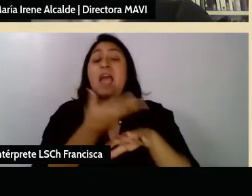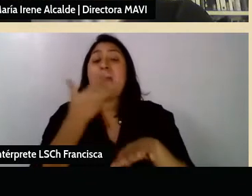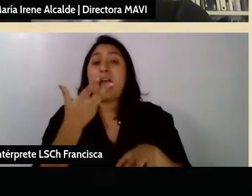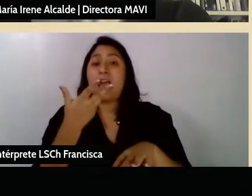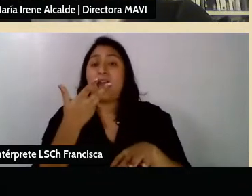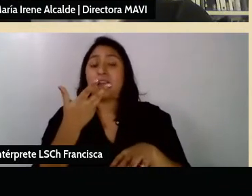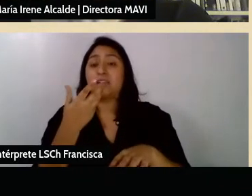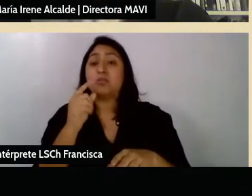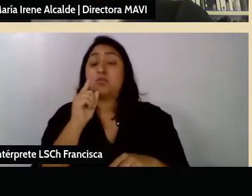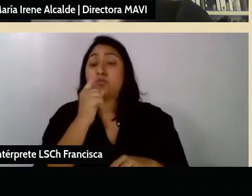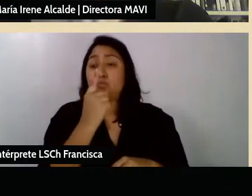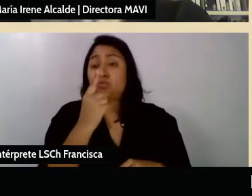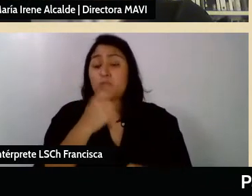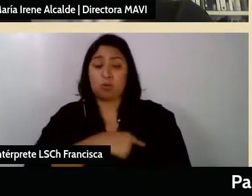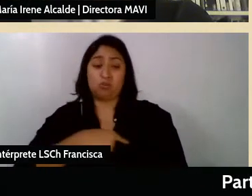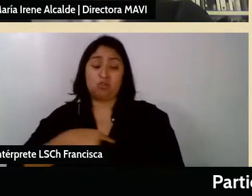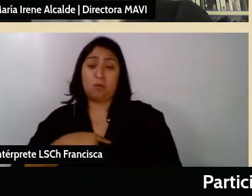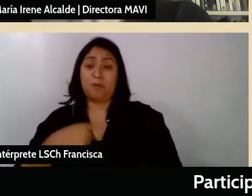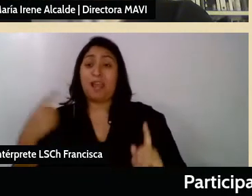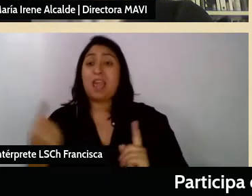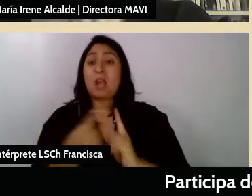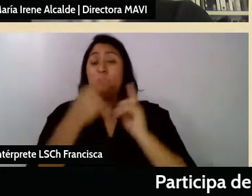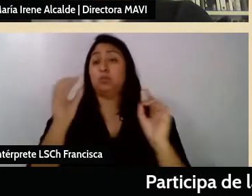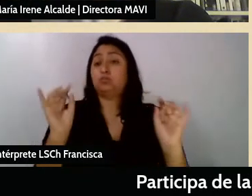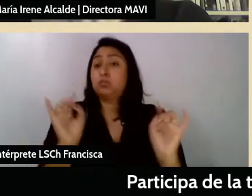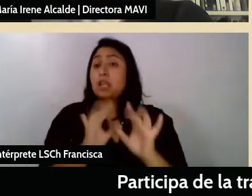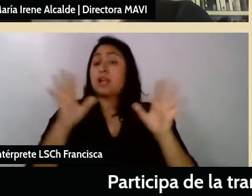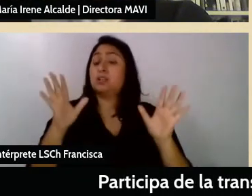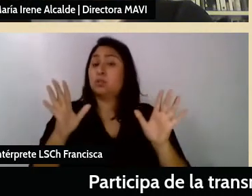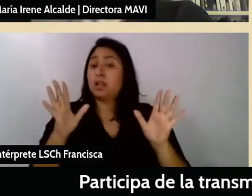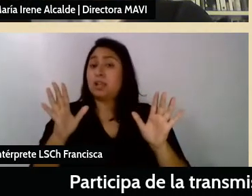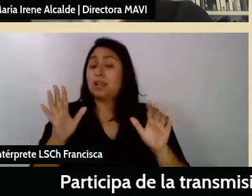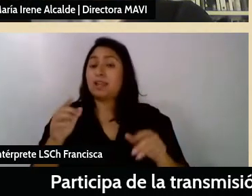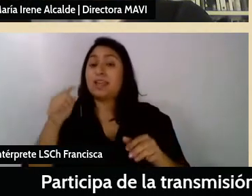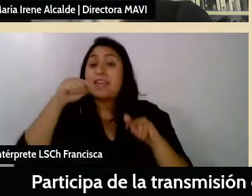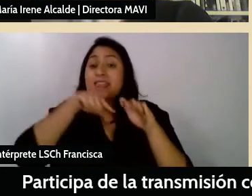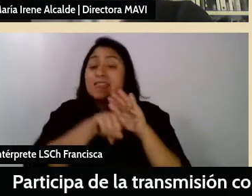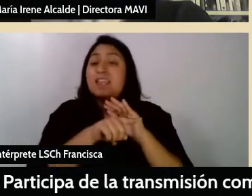Encuentros Improbables, y dentro de ese archivo están